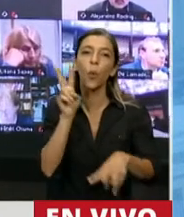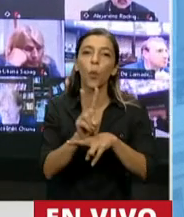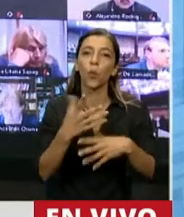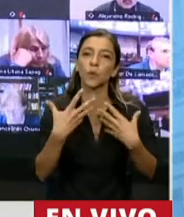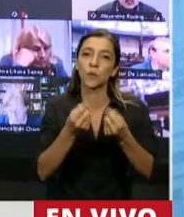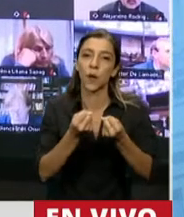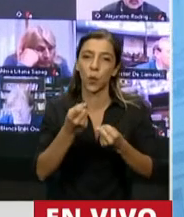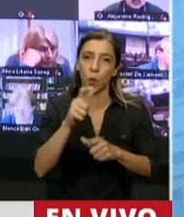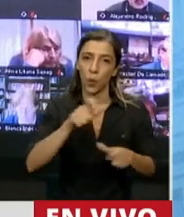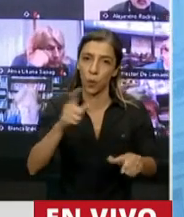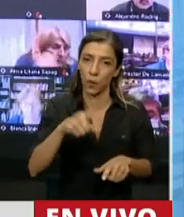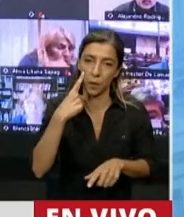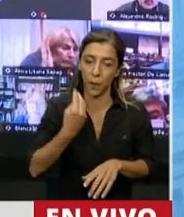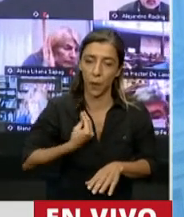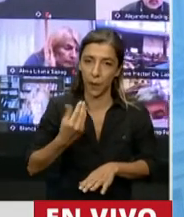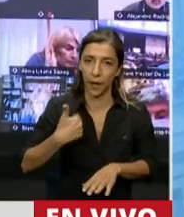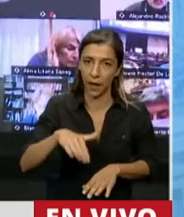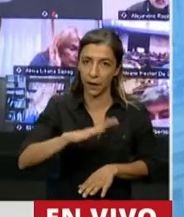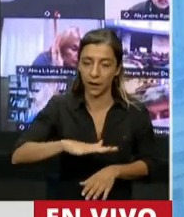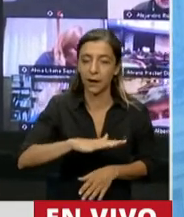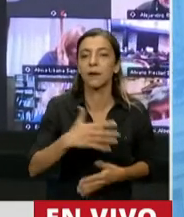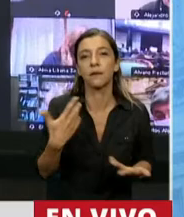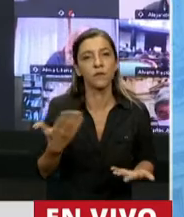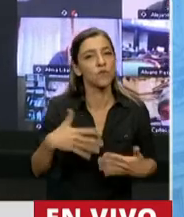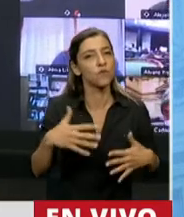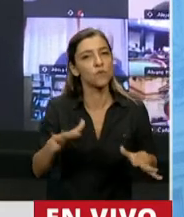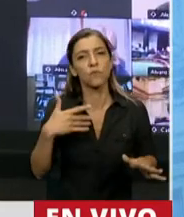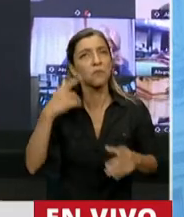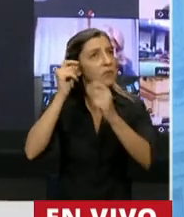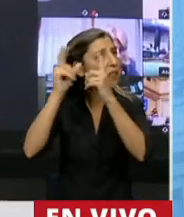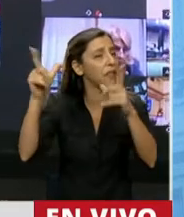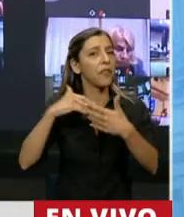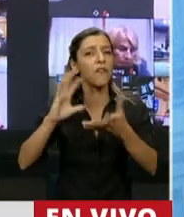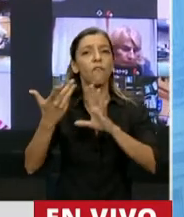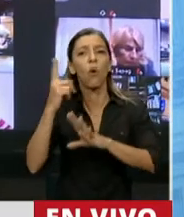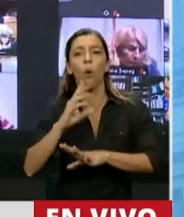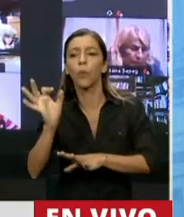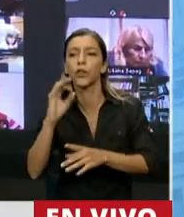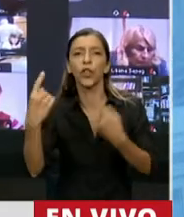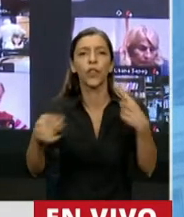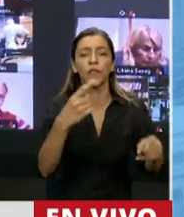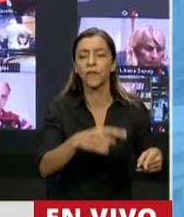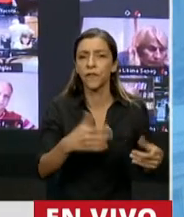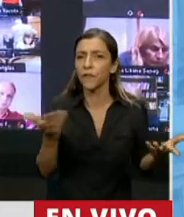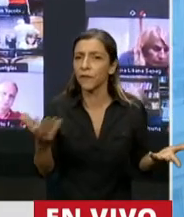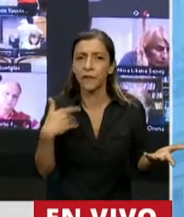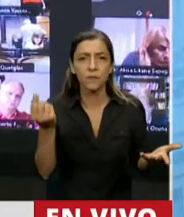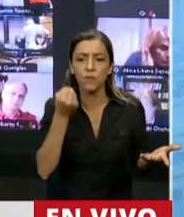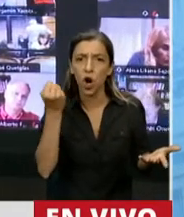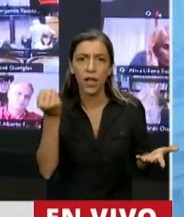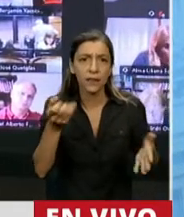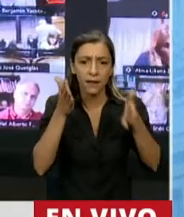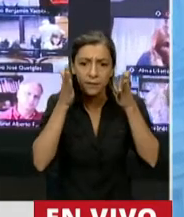los argentinos, no importa cuál sea la ideología que profesemos, me parece que es un tema